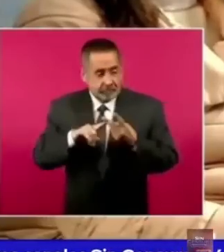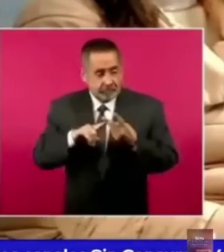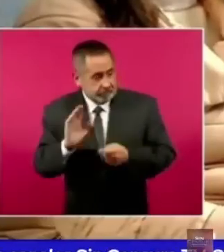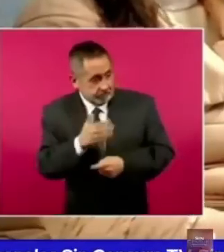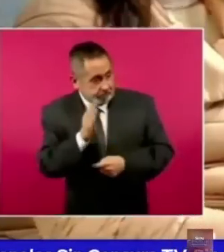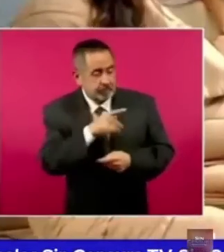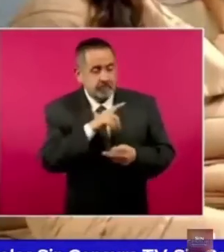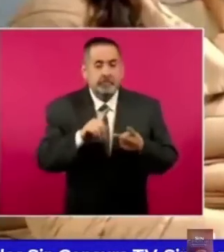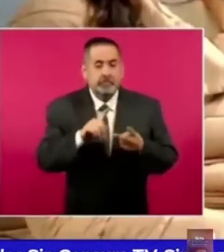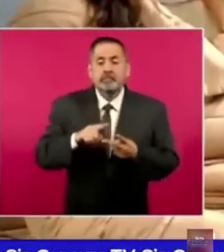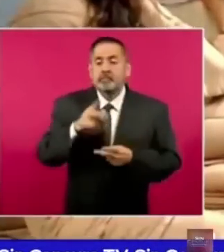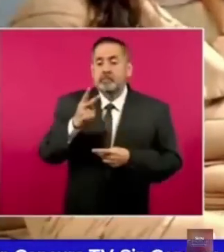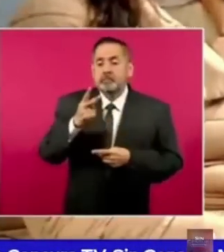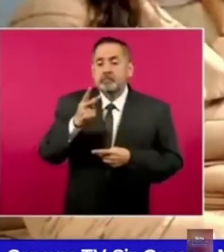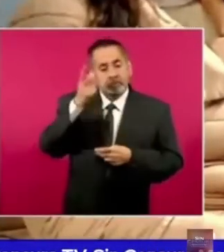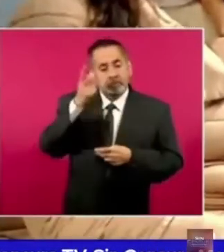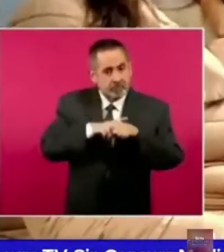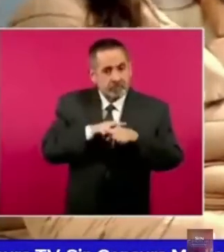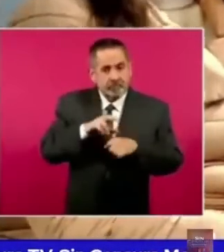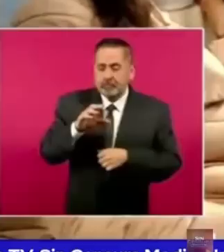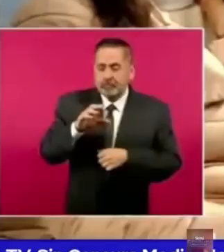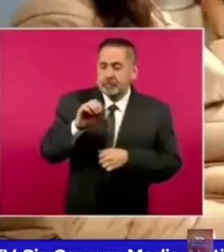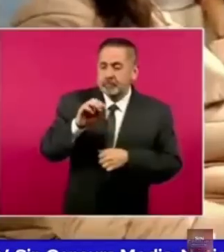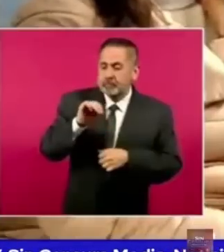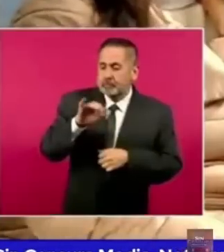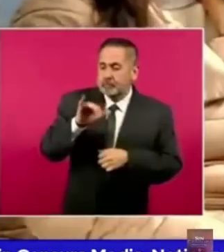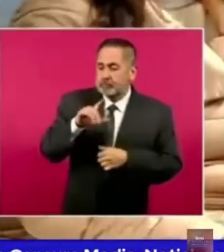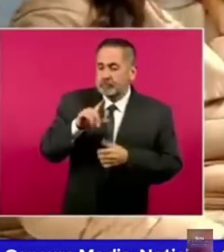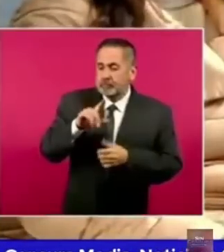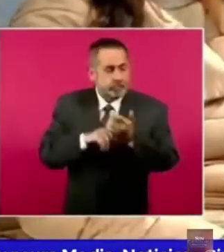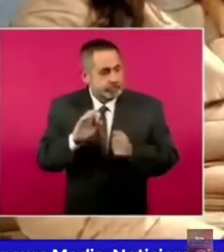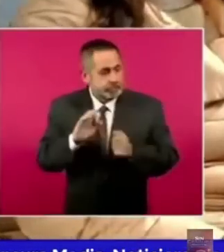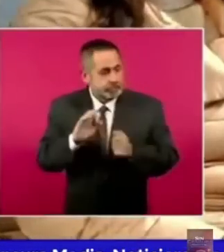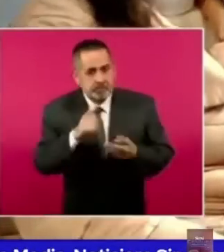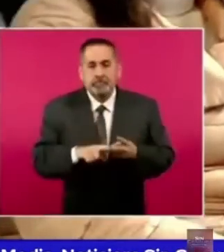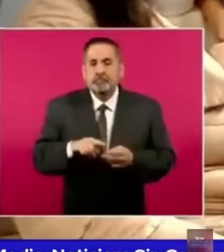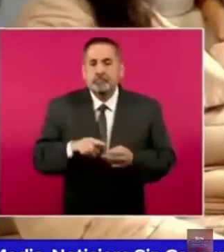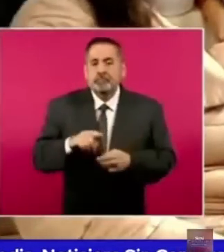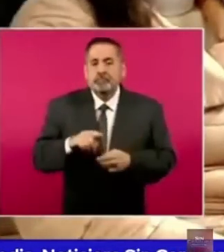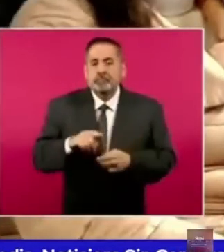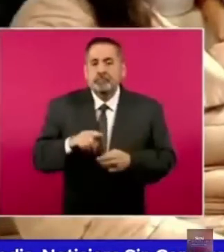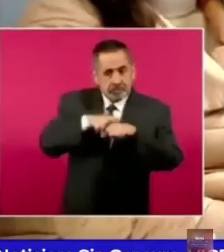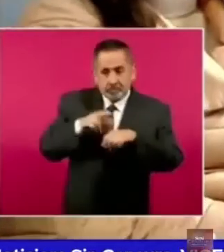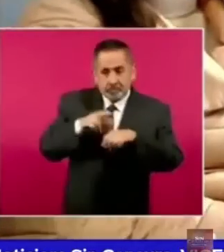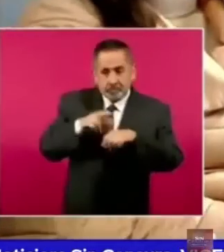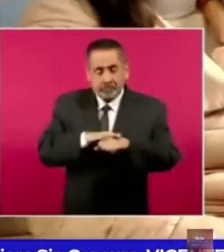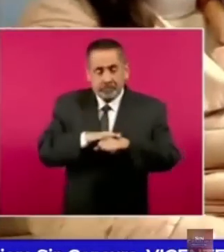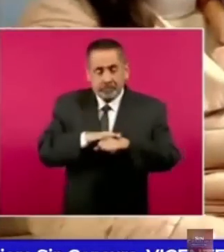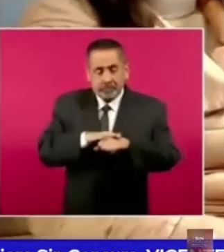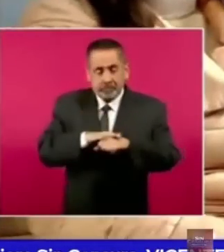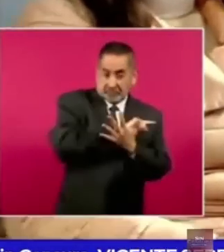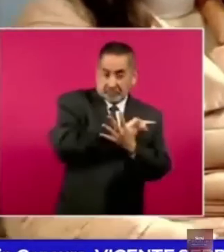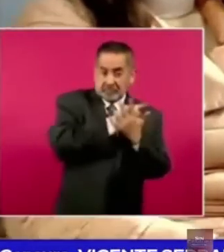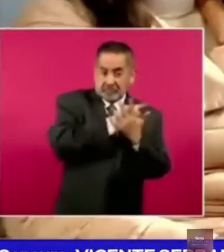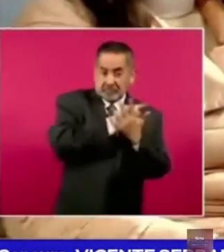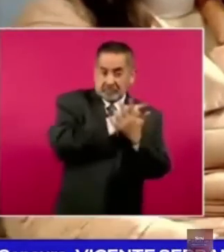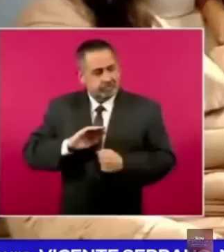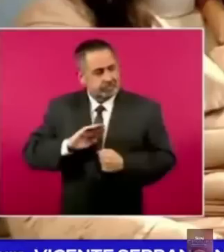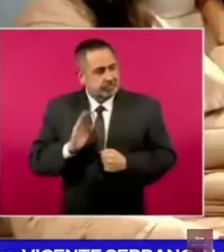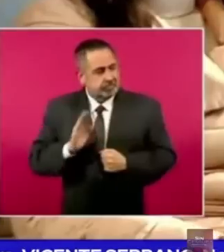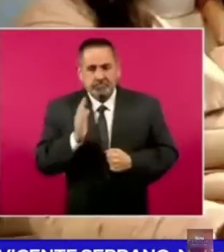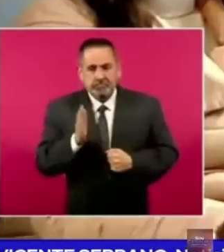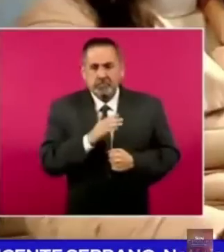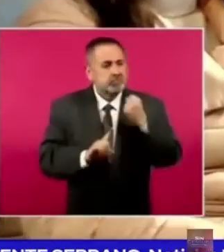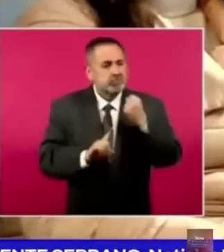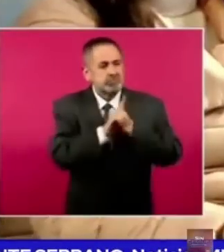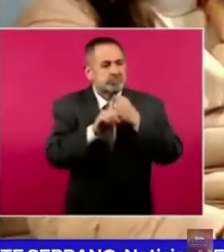directores de dirección de comercialización, 2 directores de dirección administrativa. Todos salen con